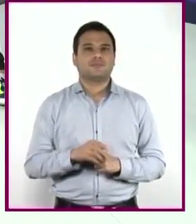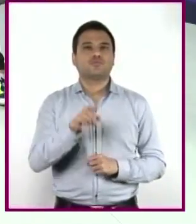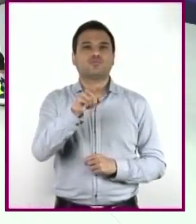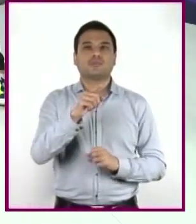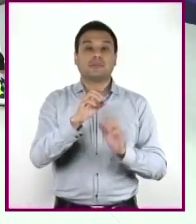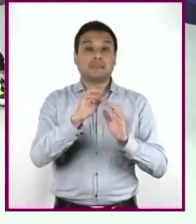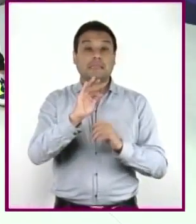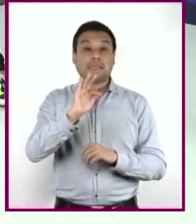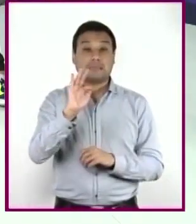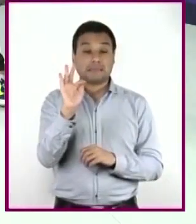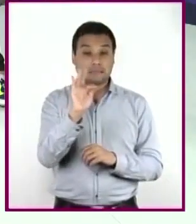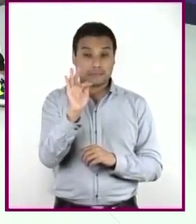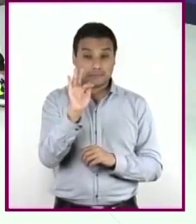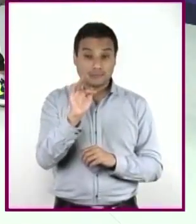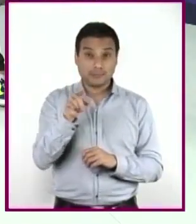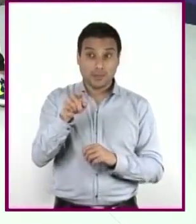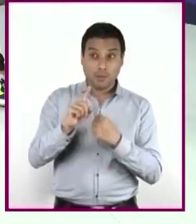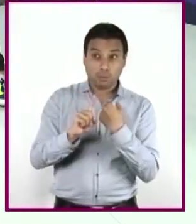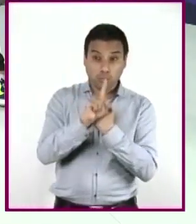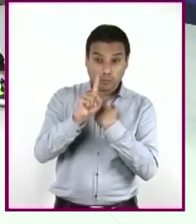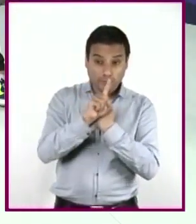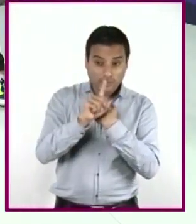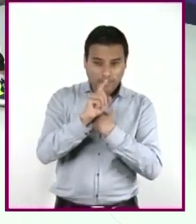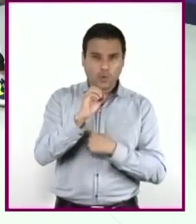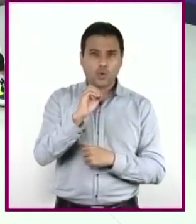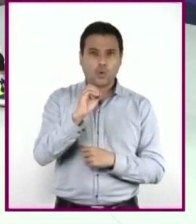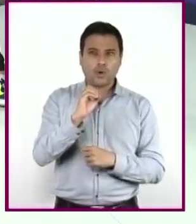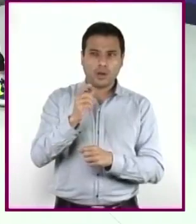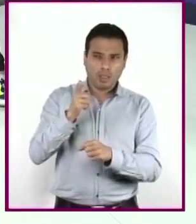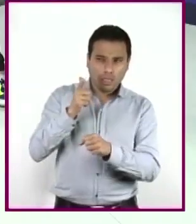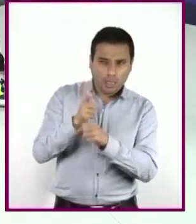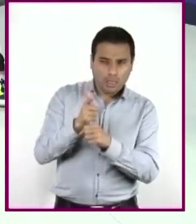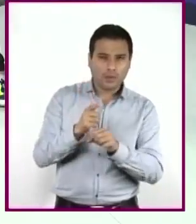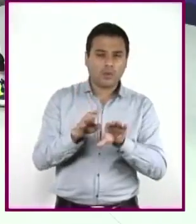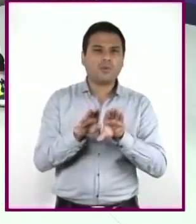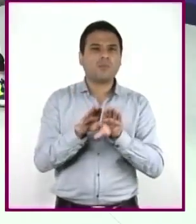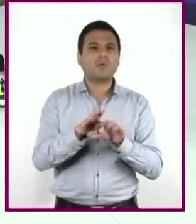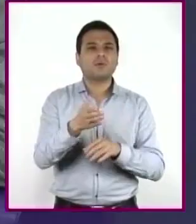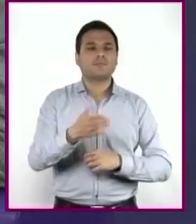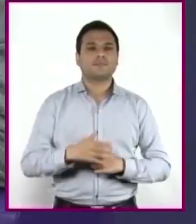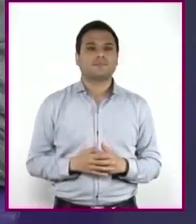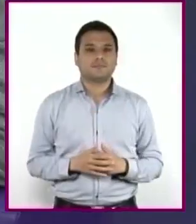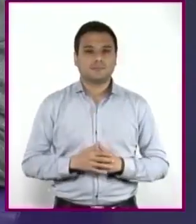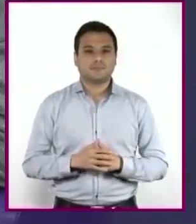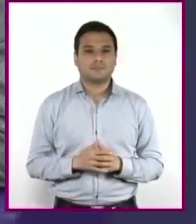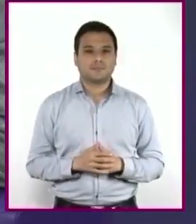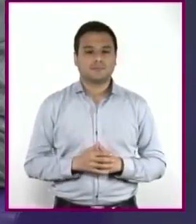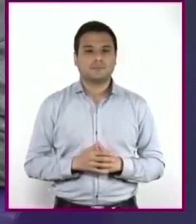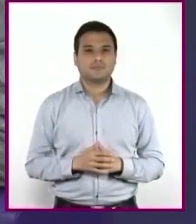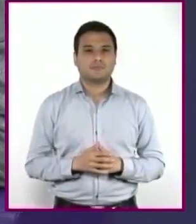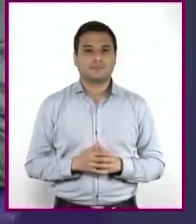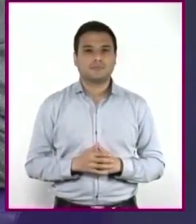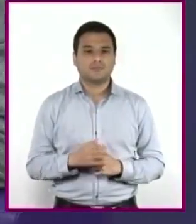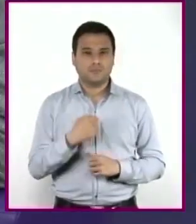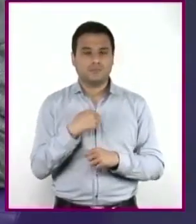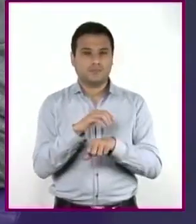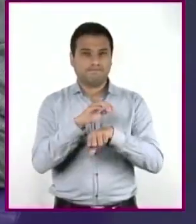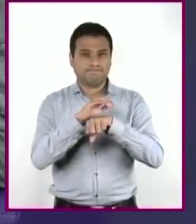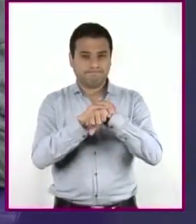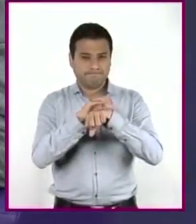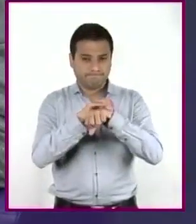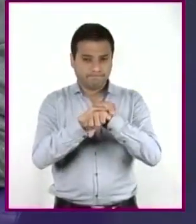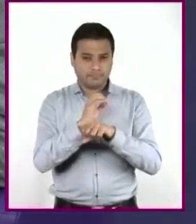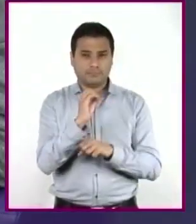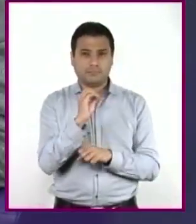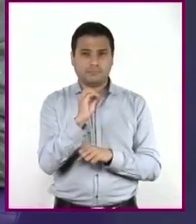bloquear o darte cuenta de quién sí es real o no o quién te quiere hacer daño? Porque voy checando con mis amigos o